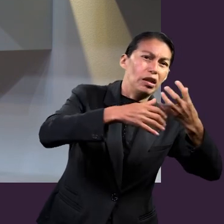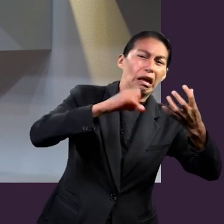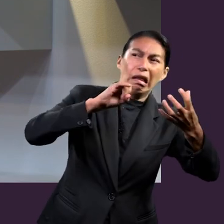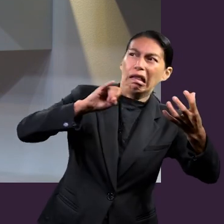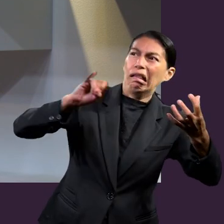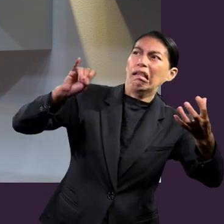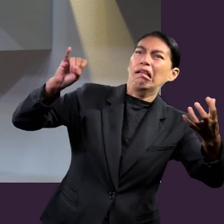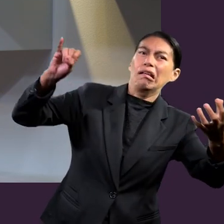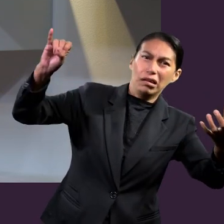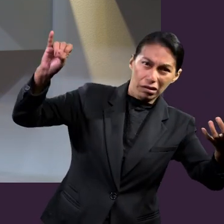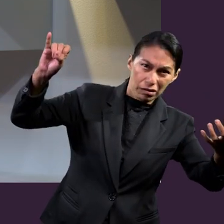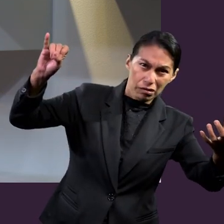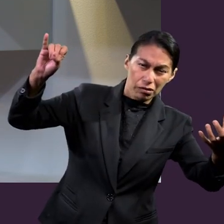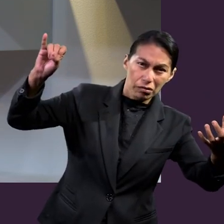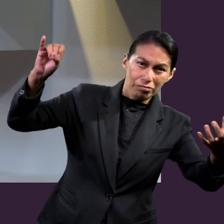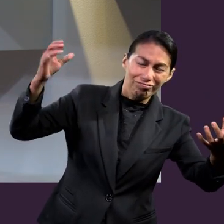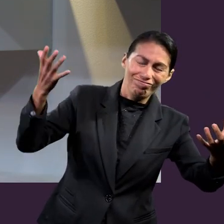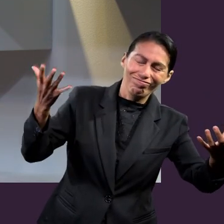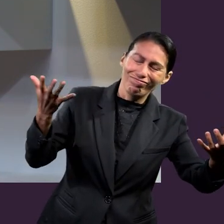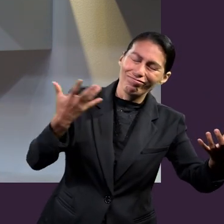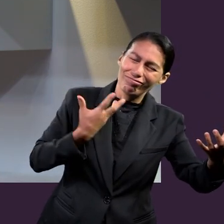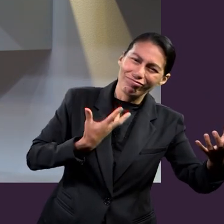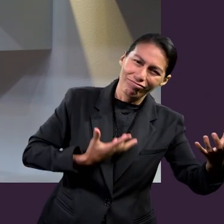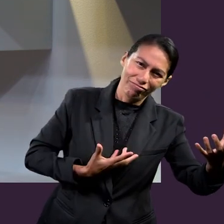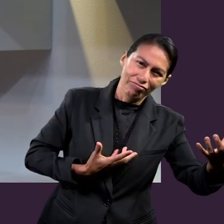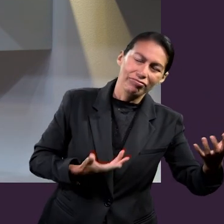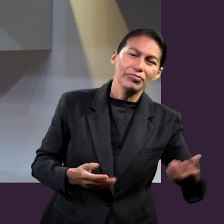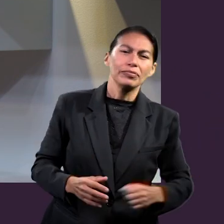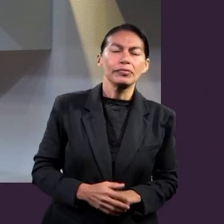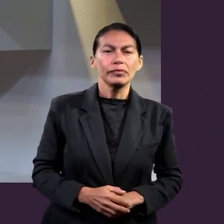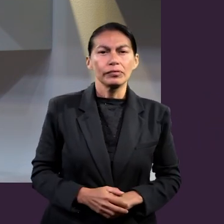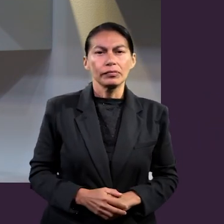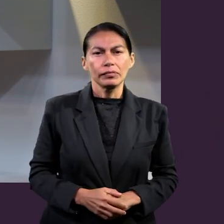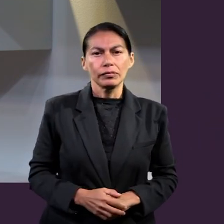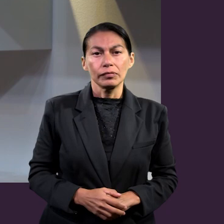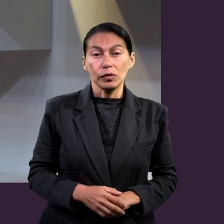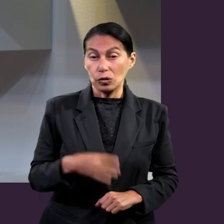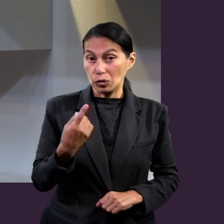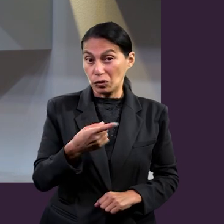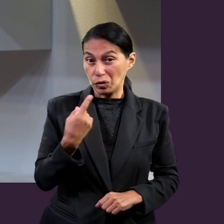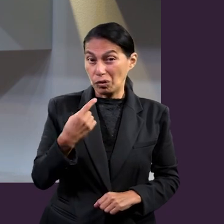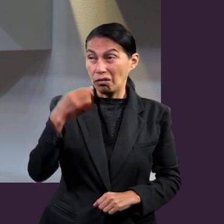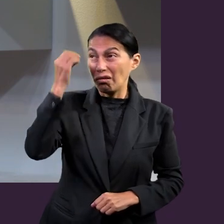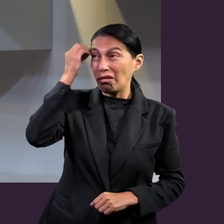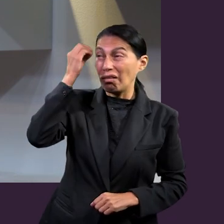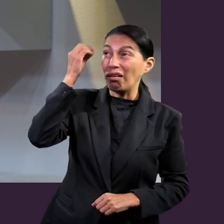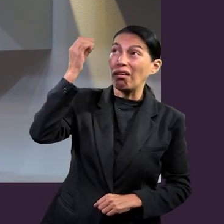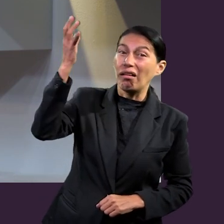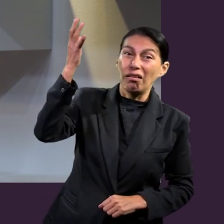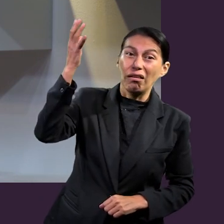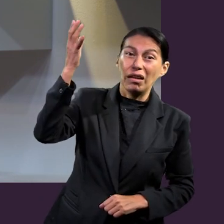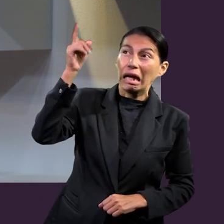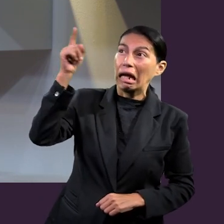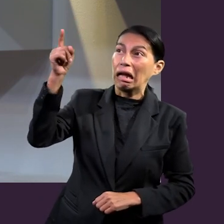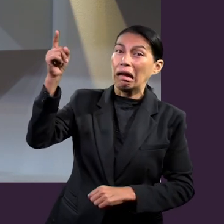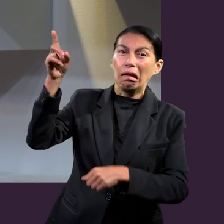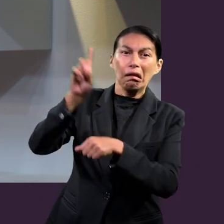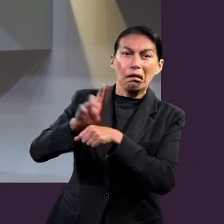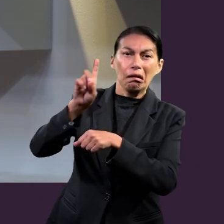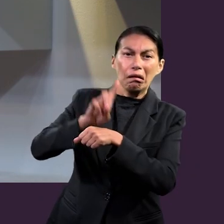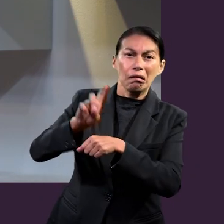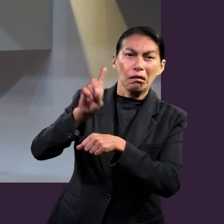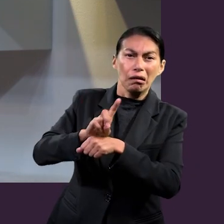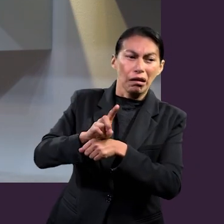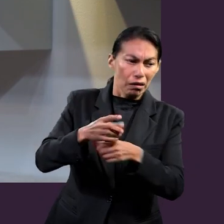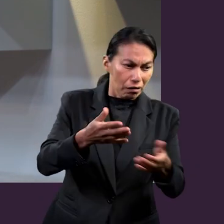Dios. Vivimos separados de Dios y nos olvidamos de que Él cada día